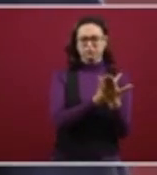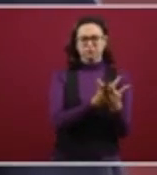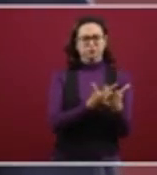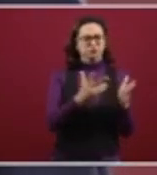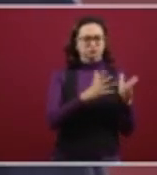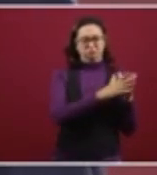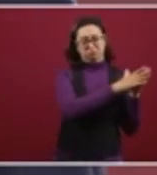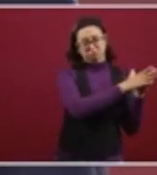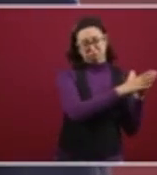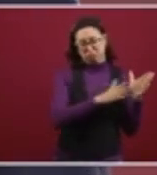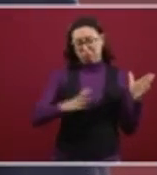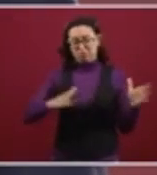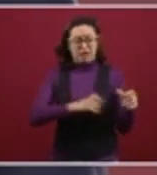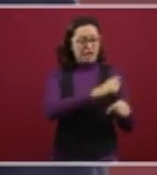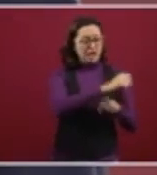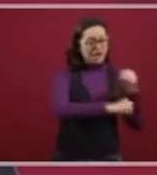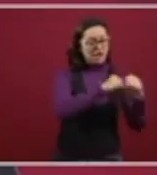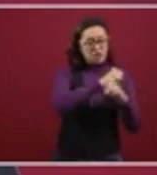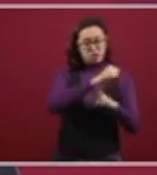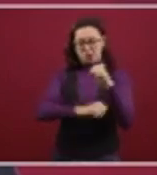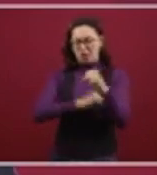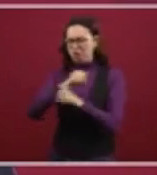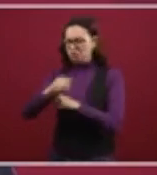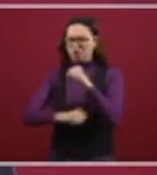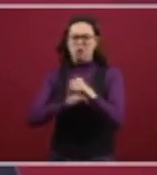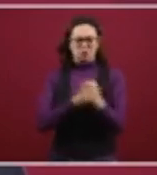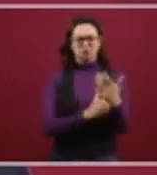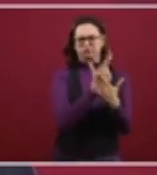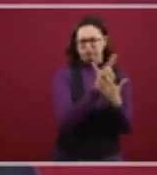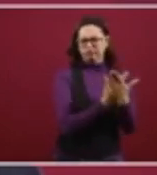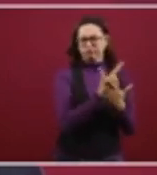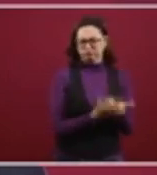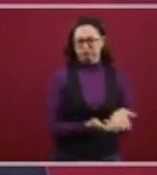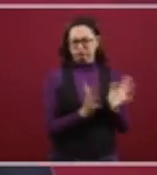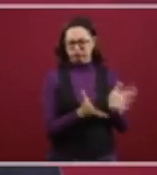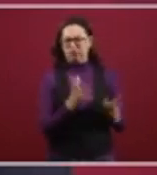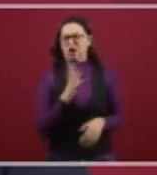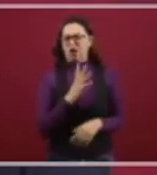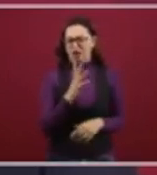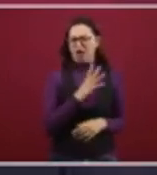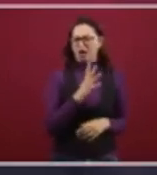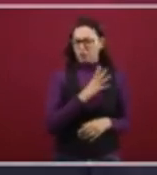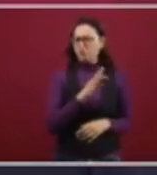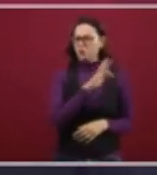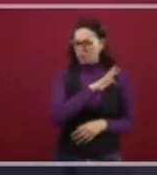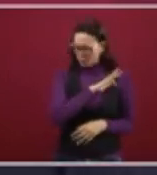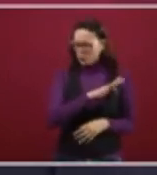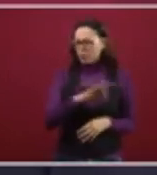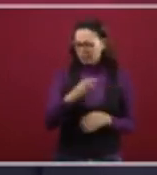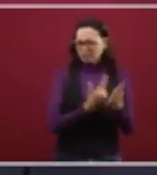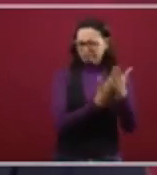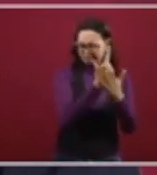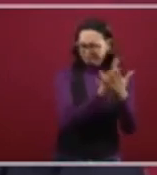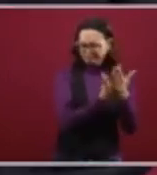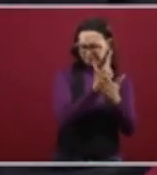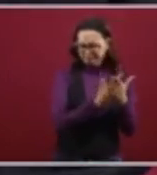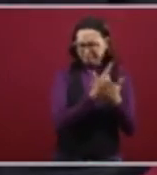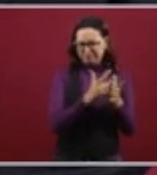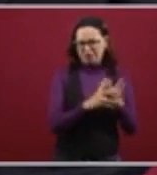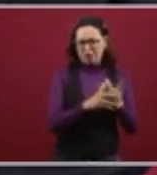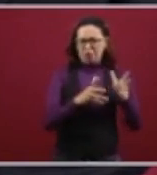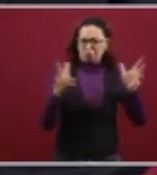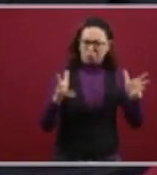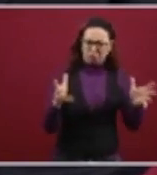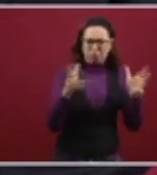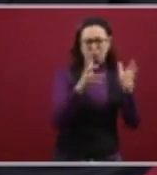décadas a la fecha, eso se mide, se puede medir la inseguridad